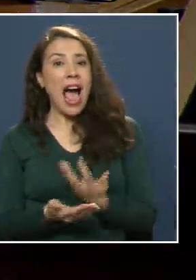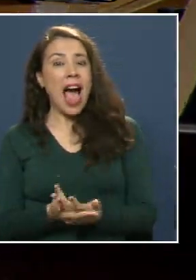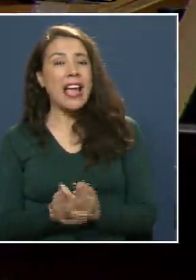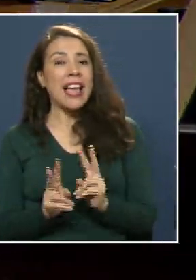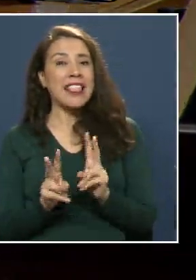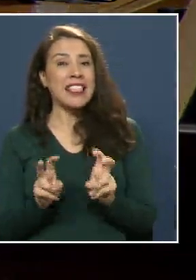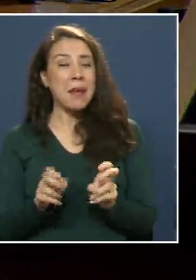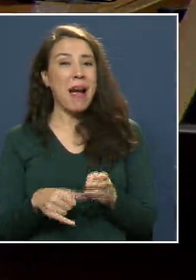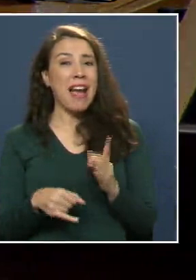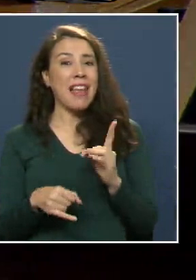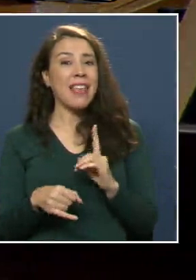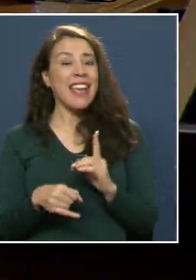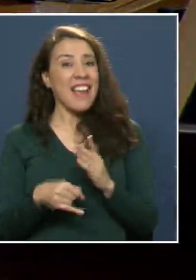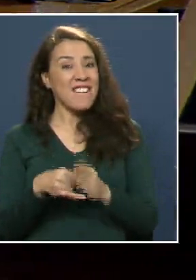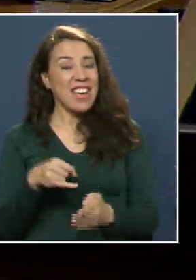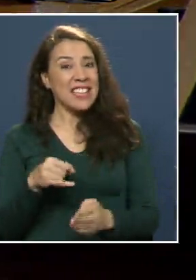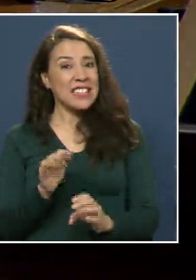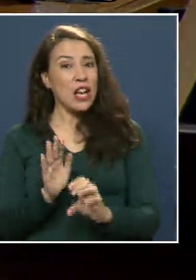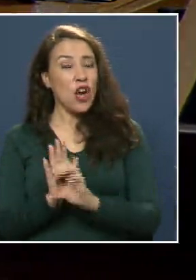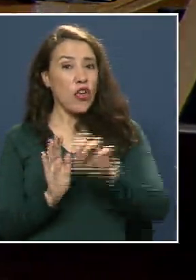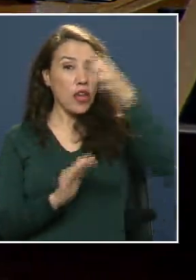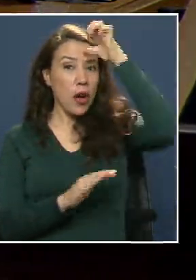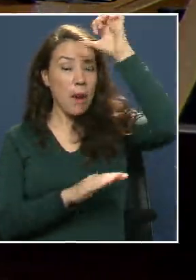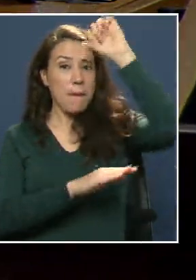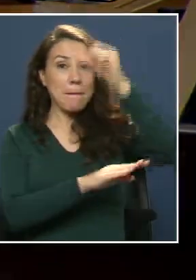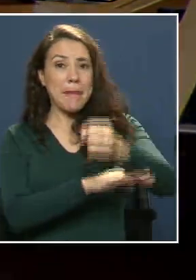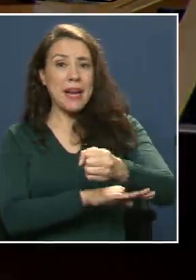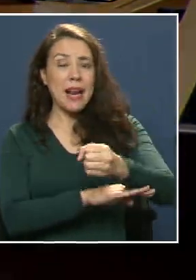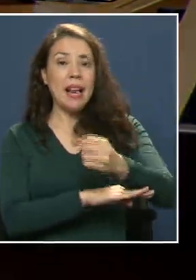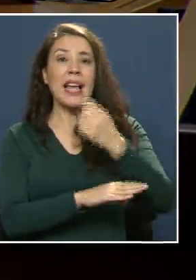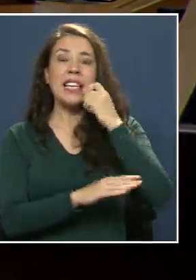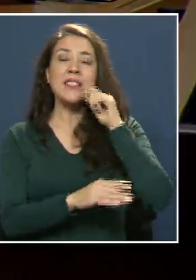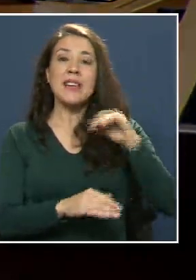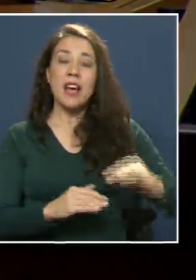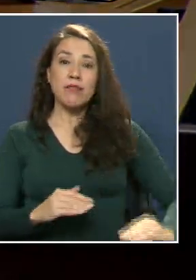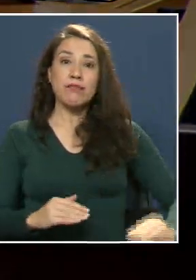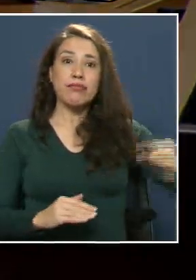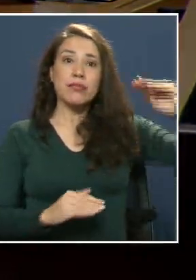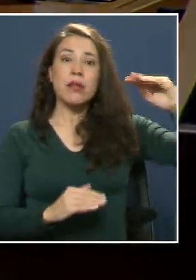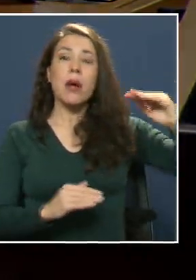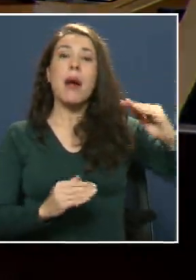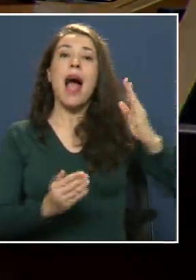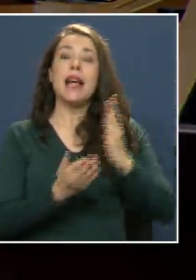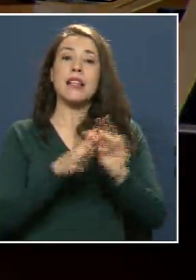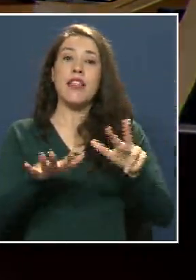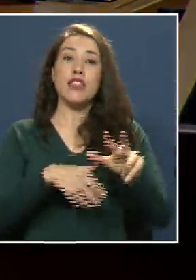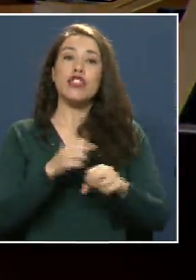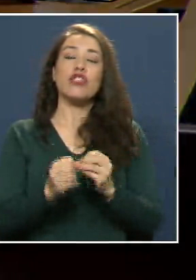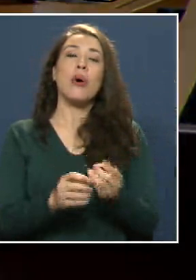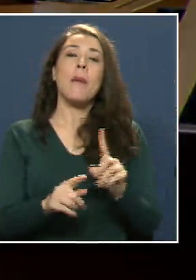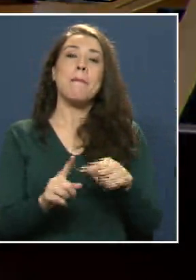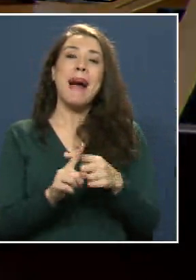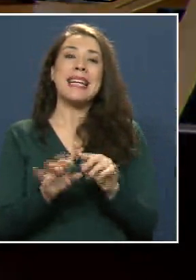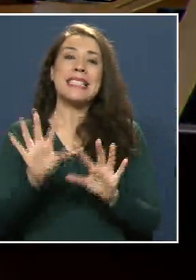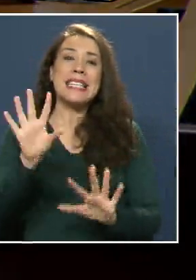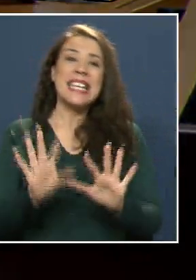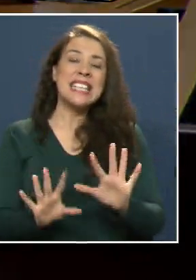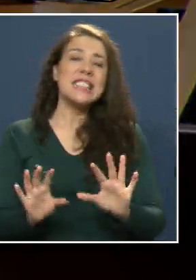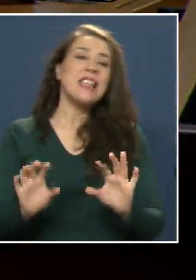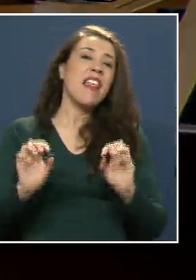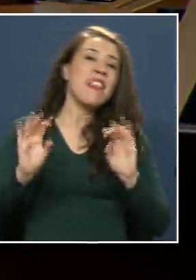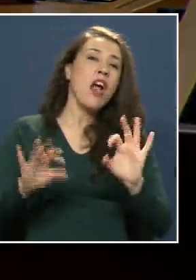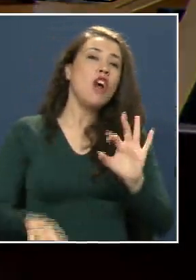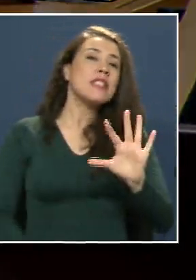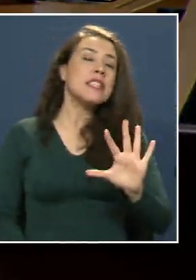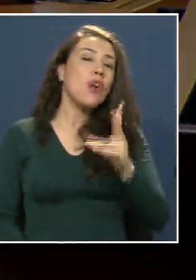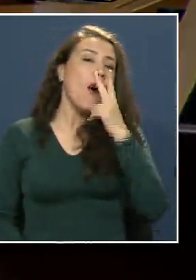de prescripción en el Código Penal, que es llegar a la mayoría de edad más 15, más 10 o más 5, dependiendo del